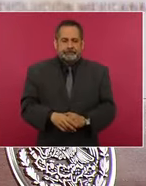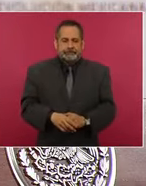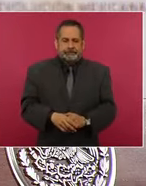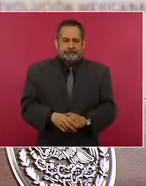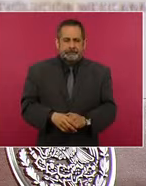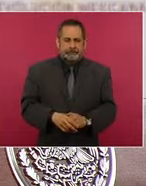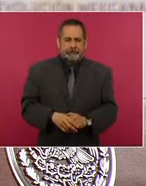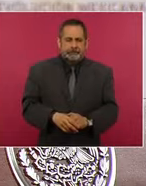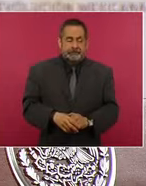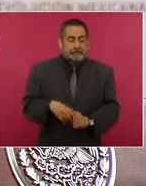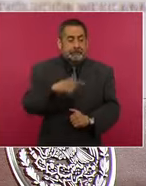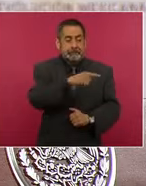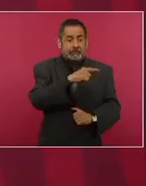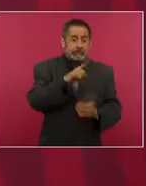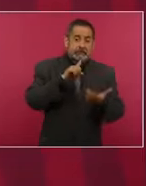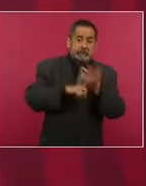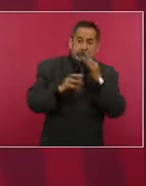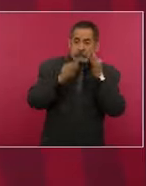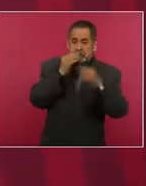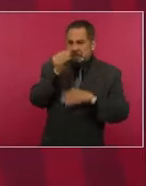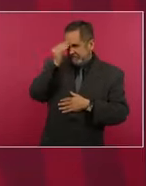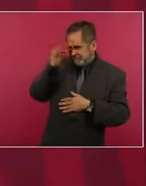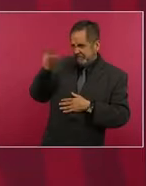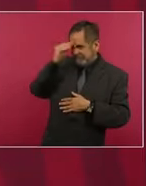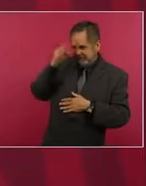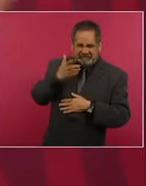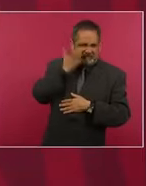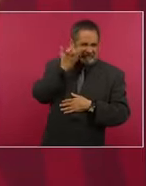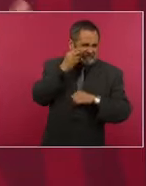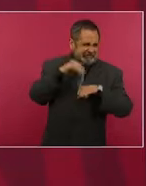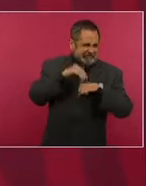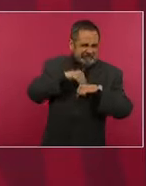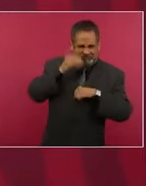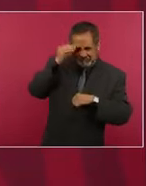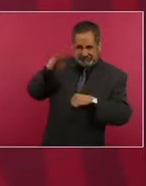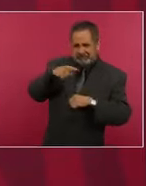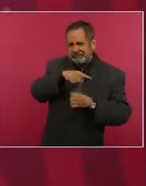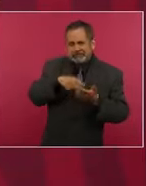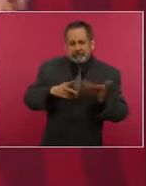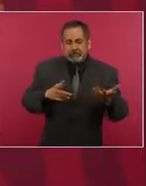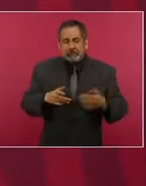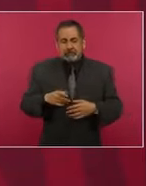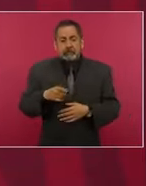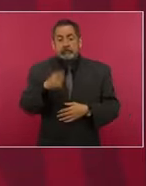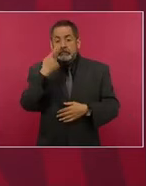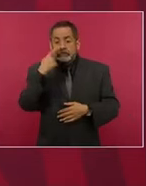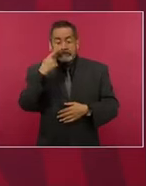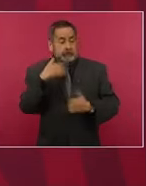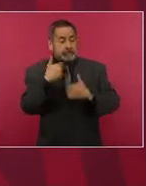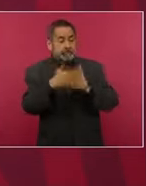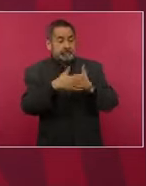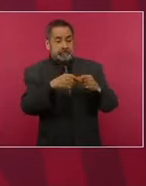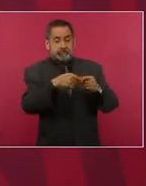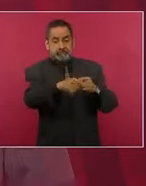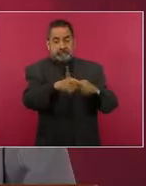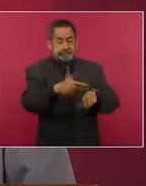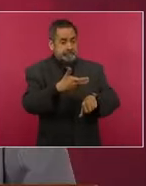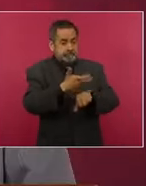la campaña. Es que en Estados Unidos hay elecciones.